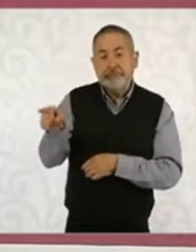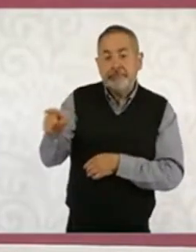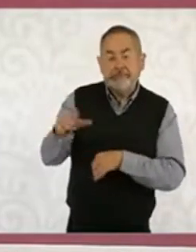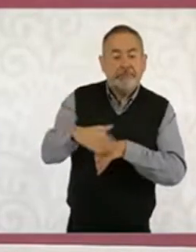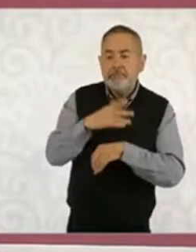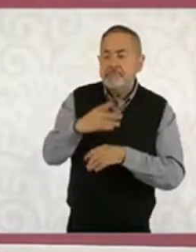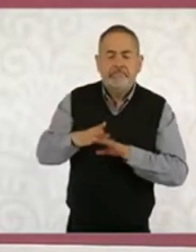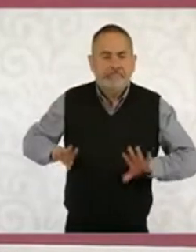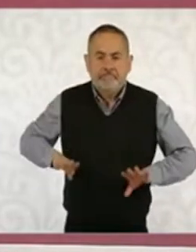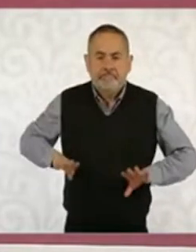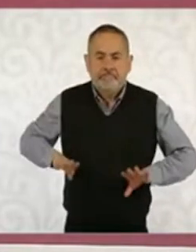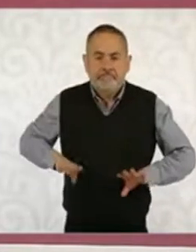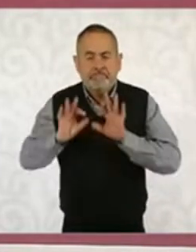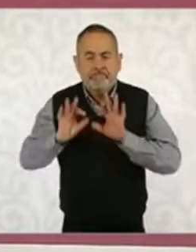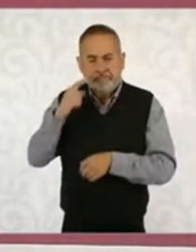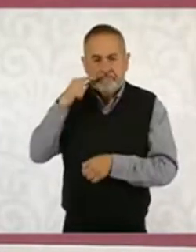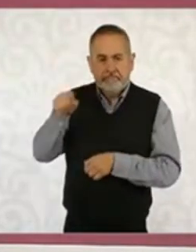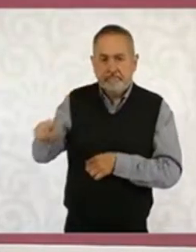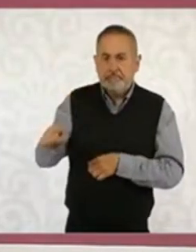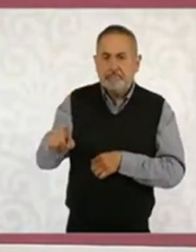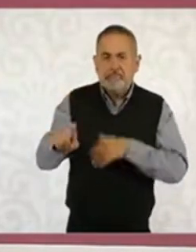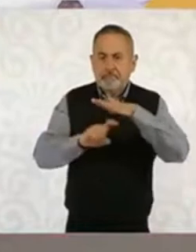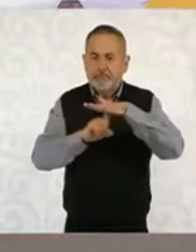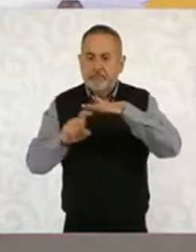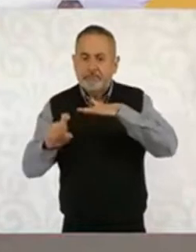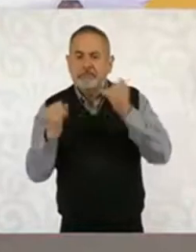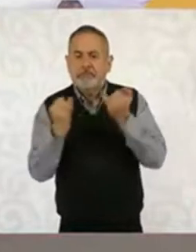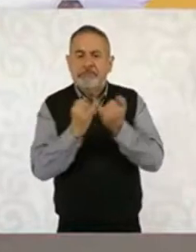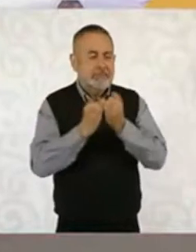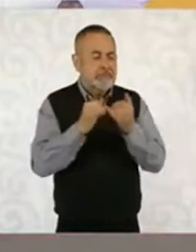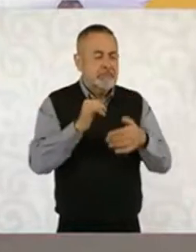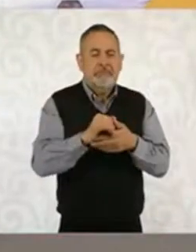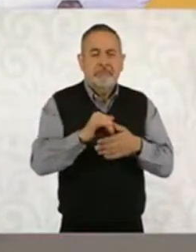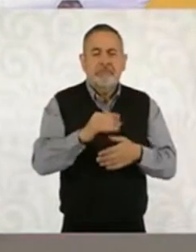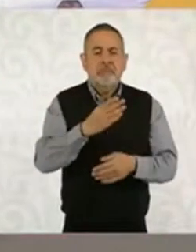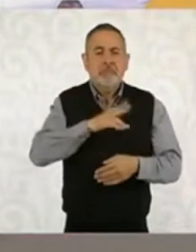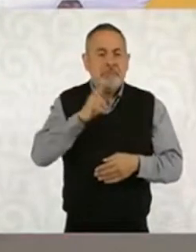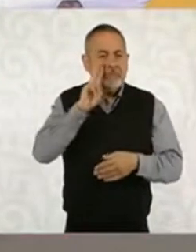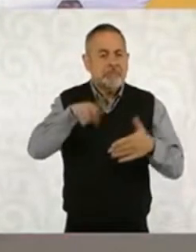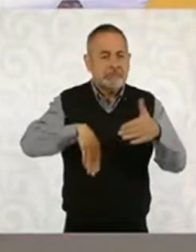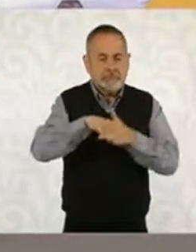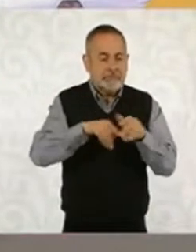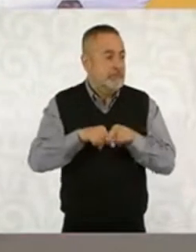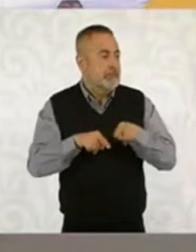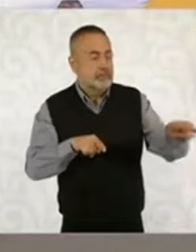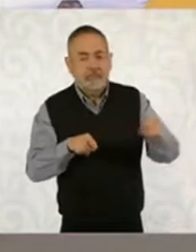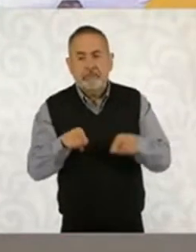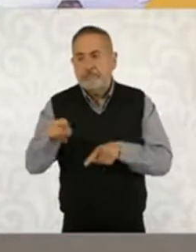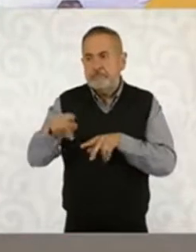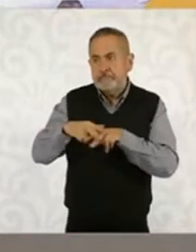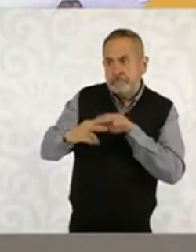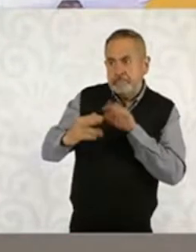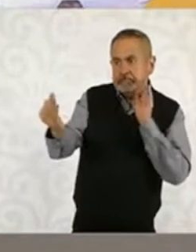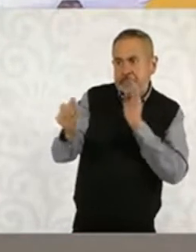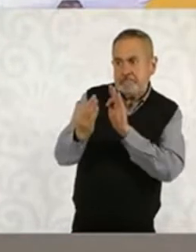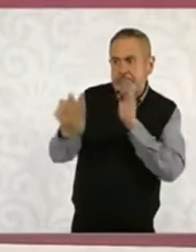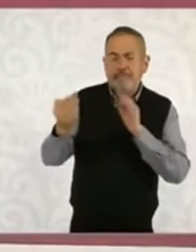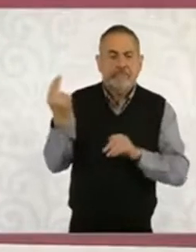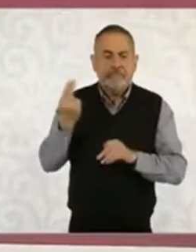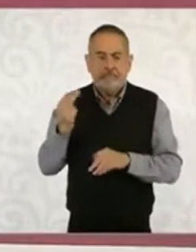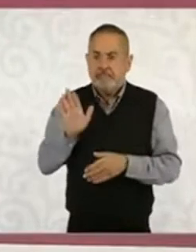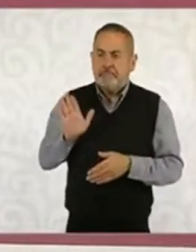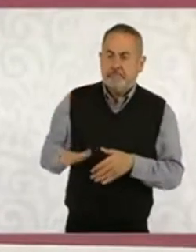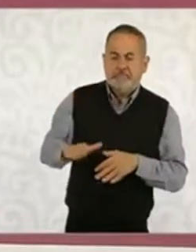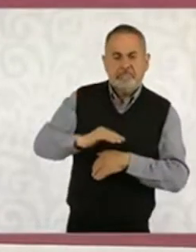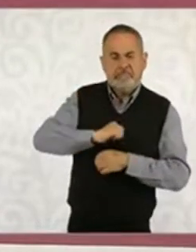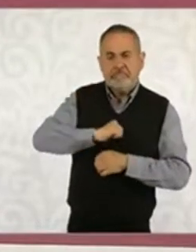las características que tiene el suburbano y también por las distancias. Los trenes necesitan distancia para acelerar y para frenar. Por las distancias, no